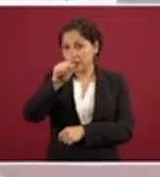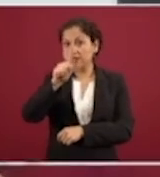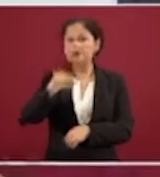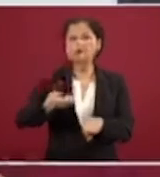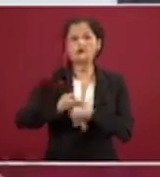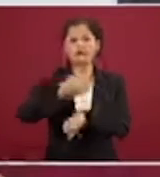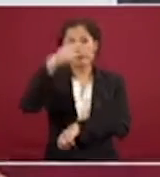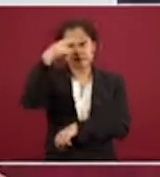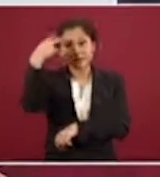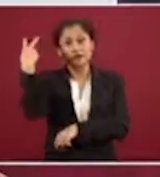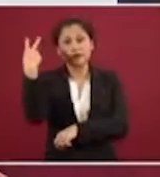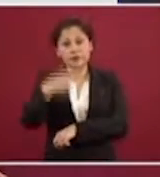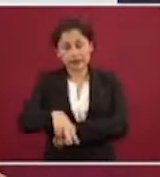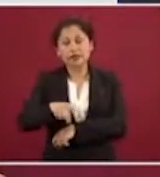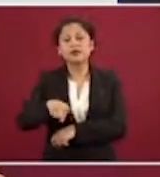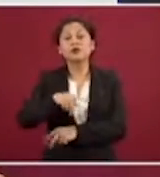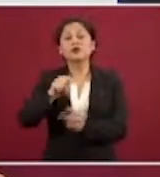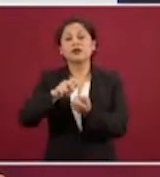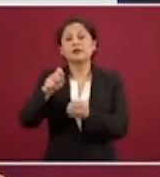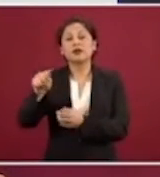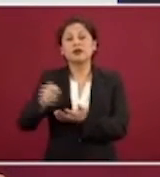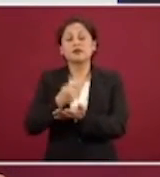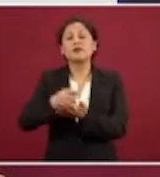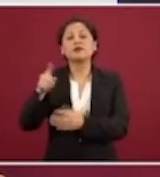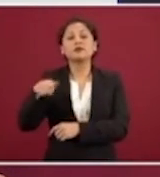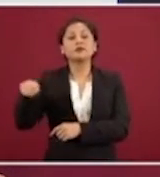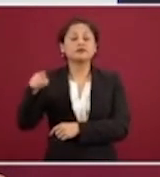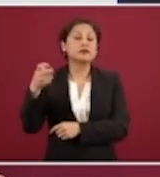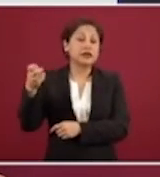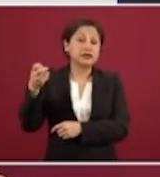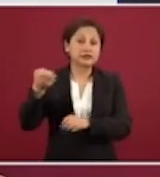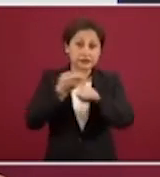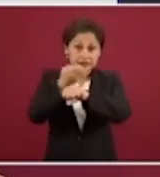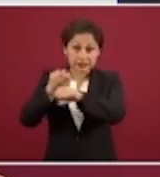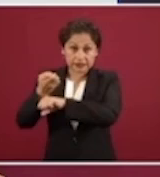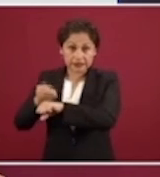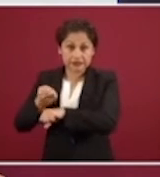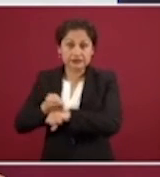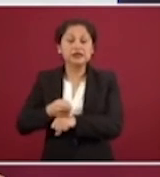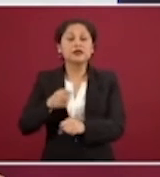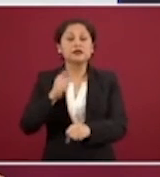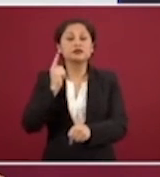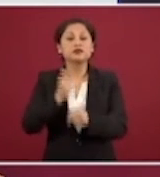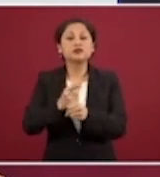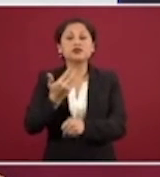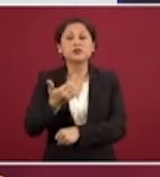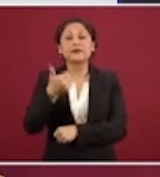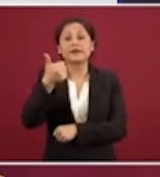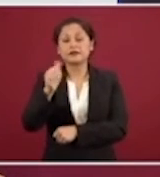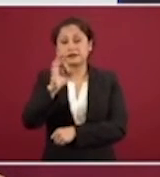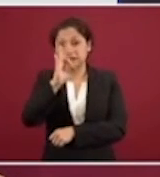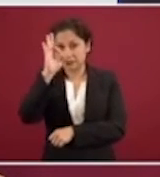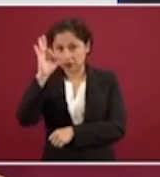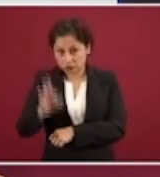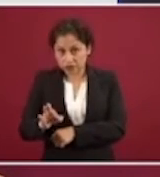méxico y tamaulipas estas entidades registran el 56 por ciento del total de las